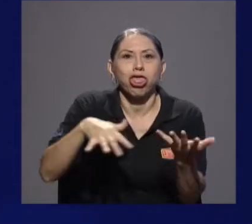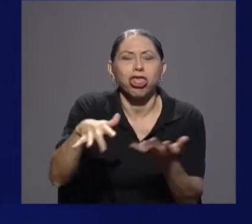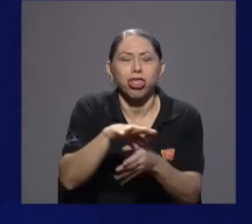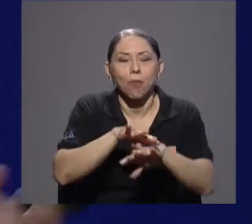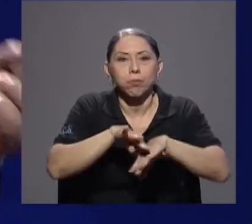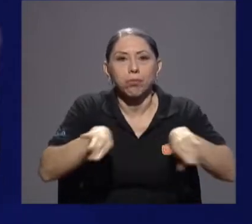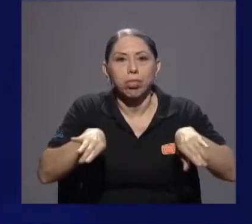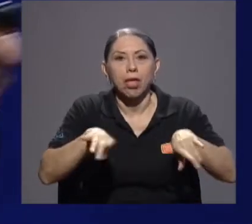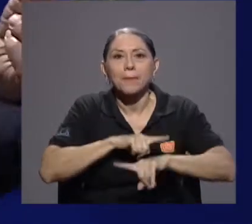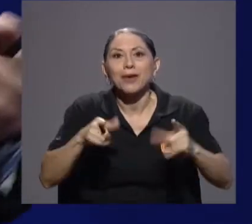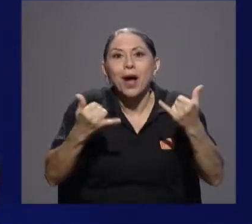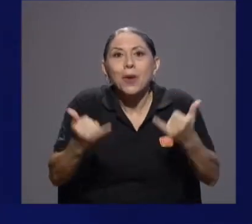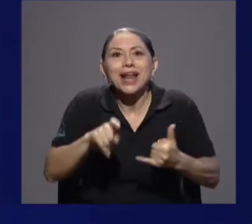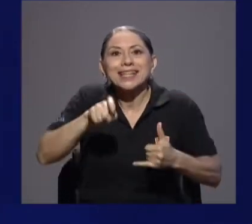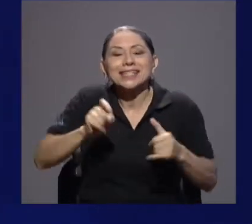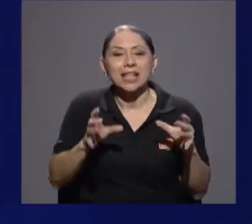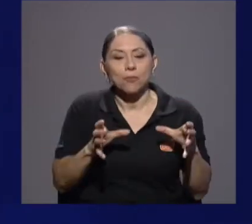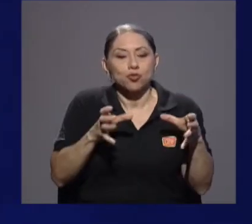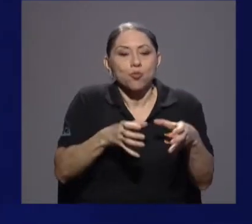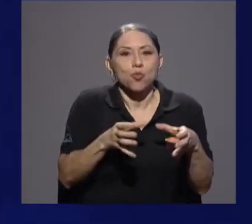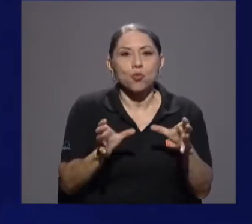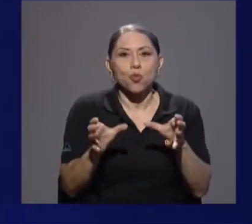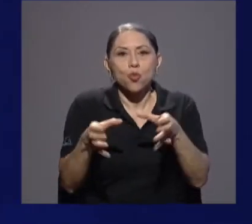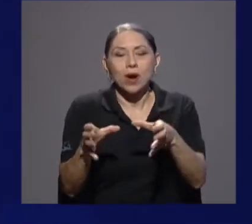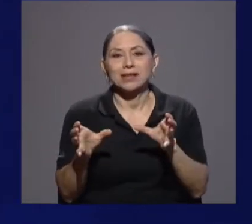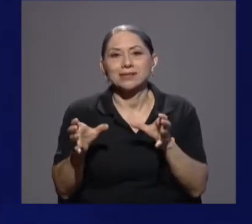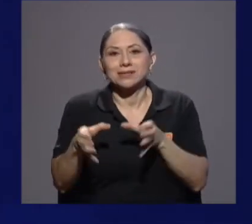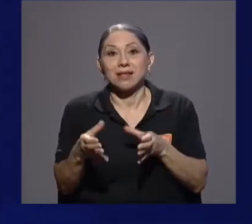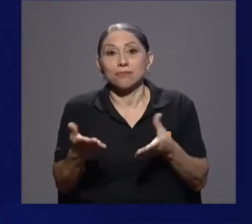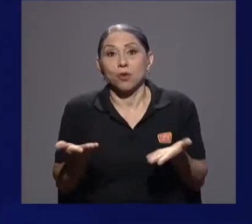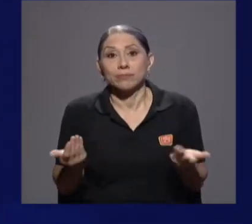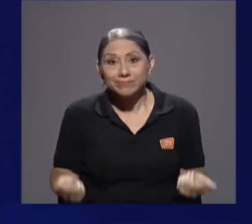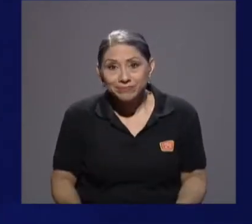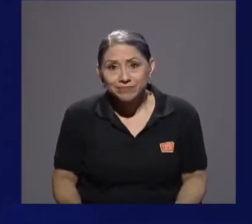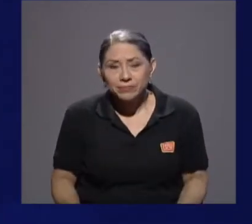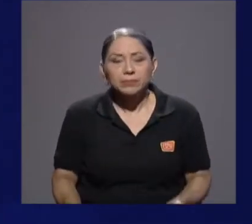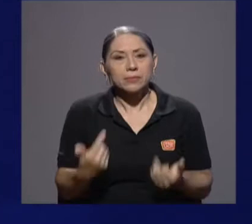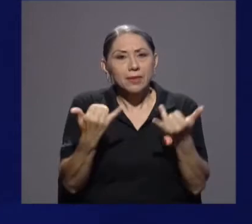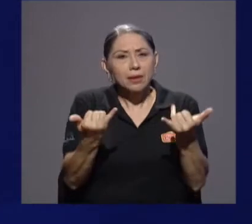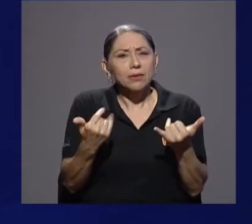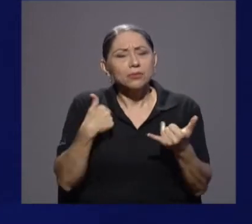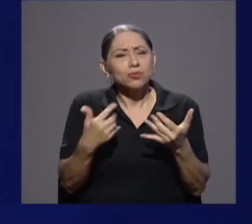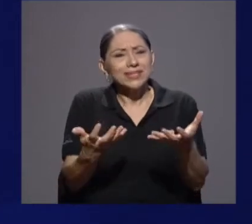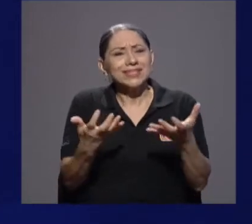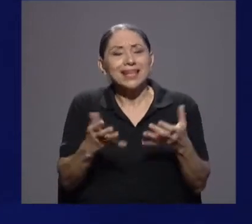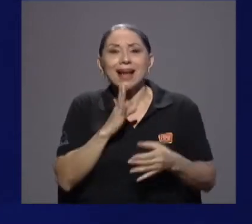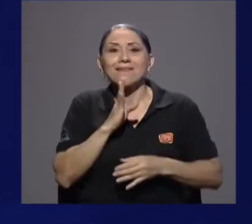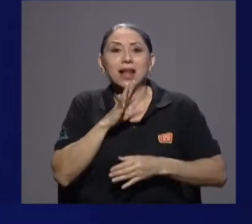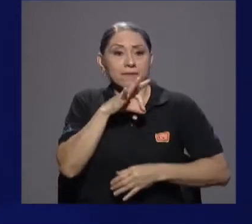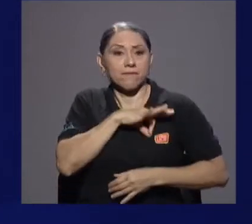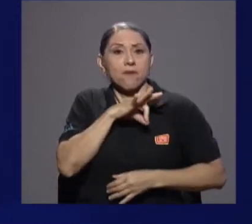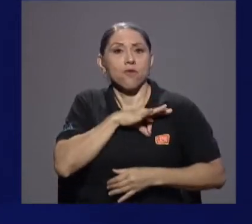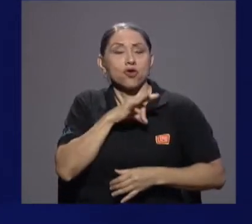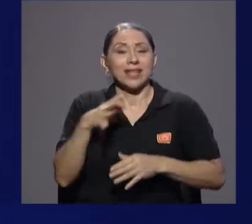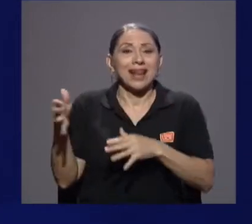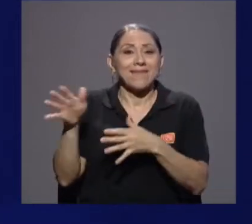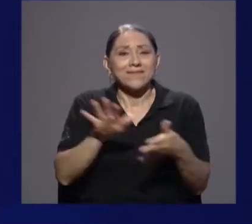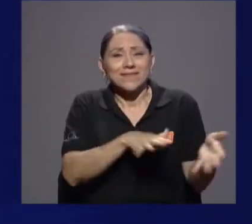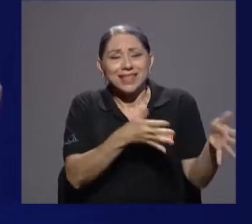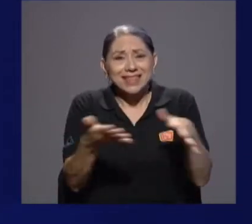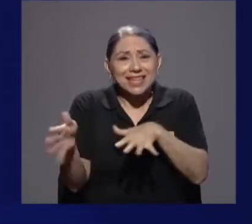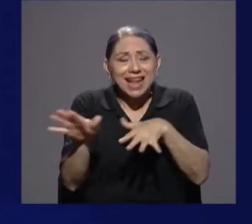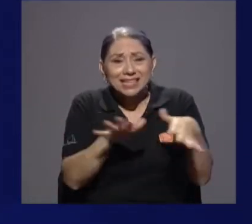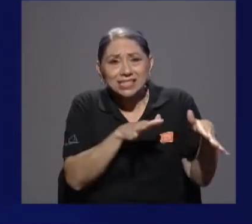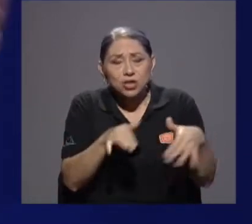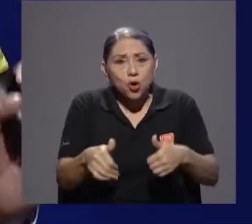hay una contradicción y aquí pongo algunos otros casos. Yo quisiera hablar en favor de la ventilación, en